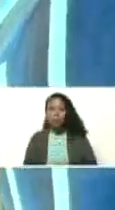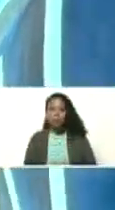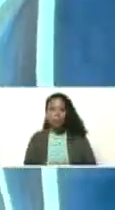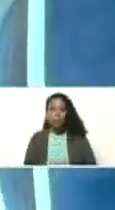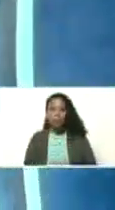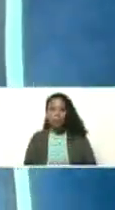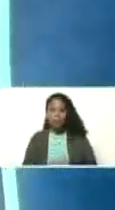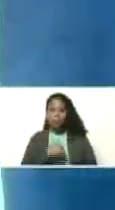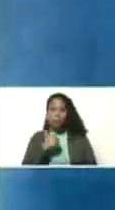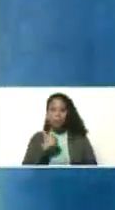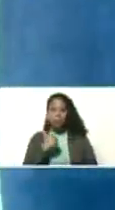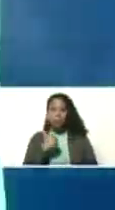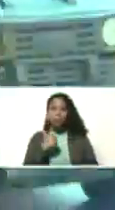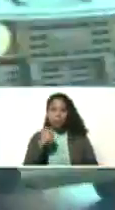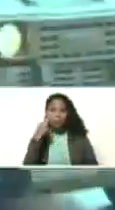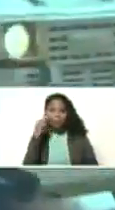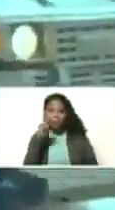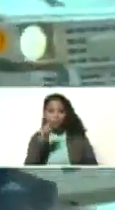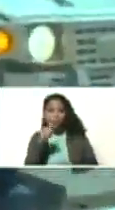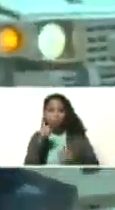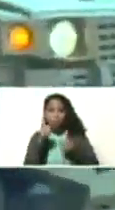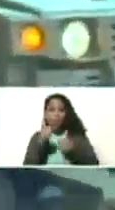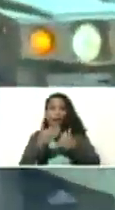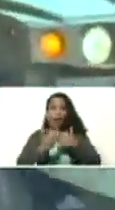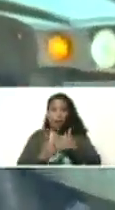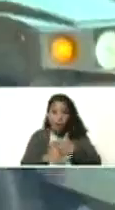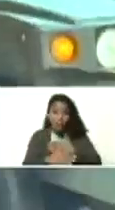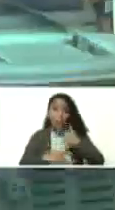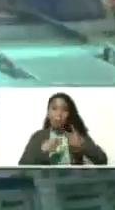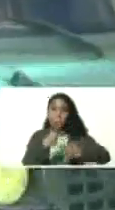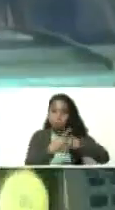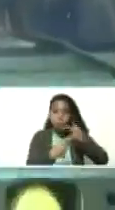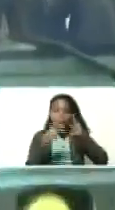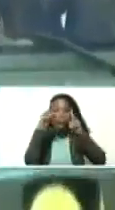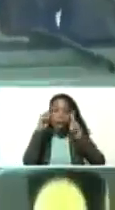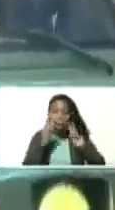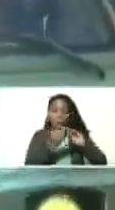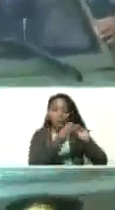va bien avanzado el proceso de limpieza.